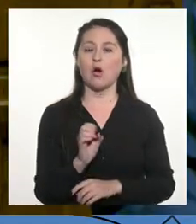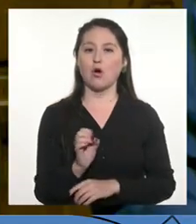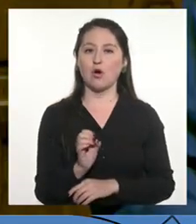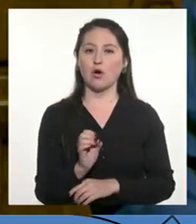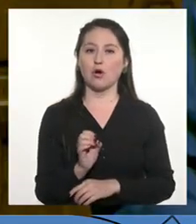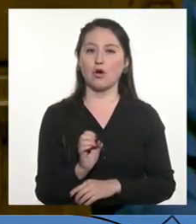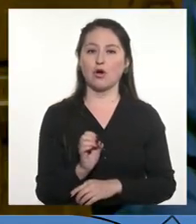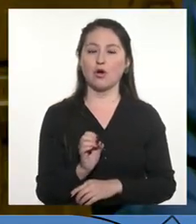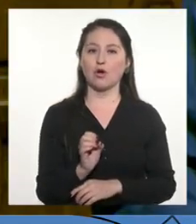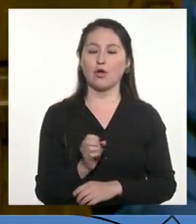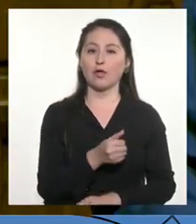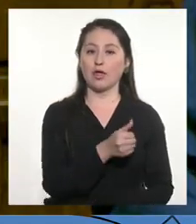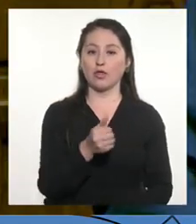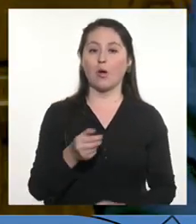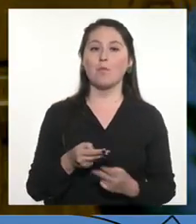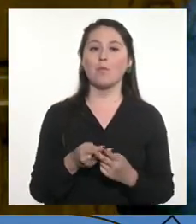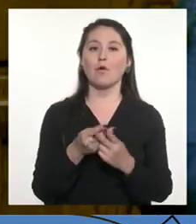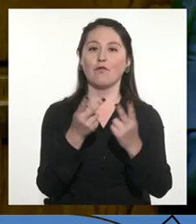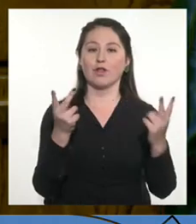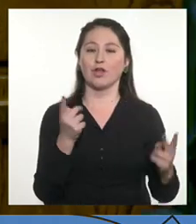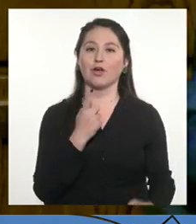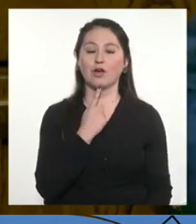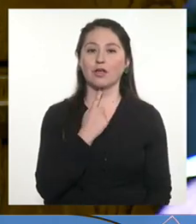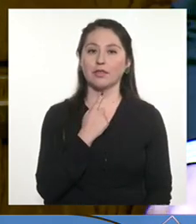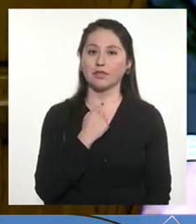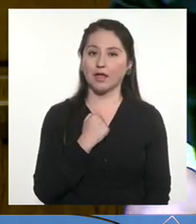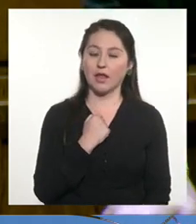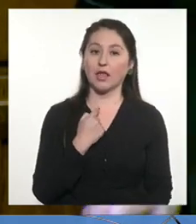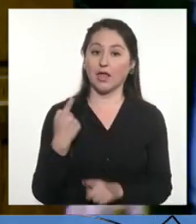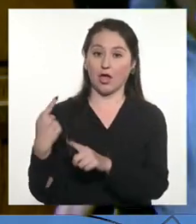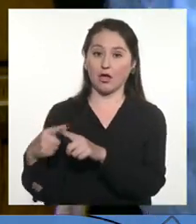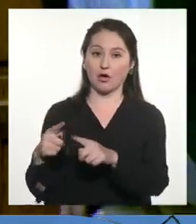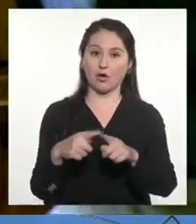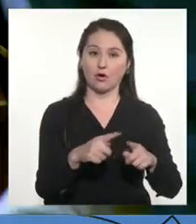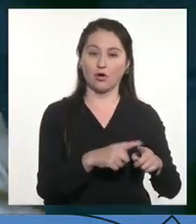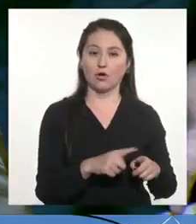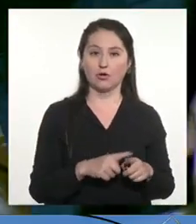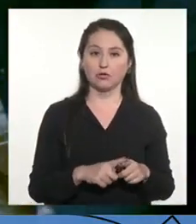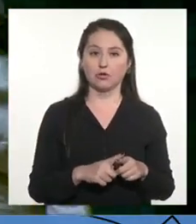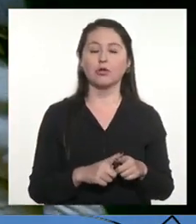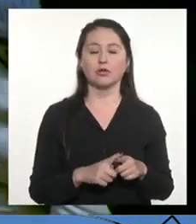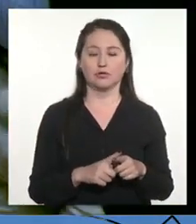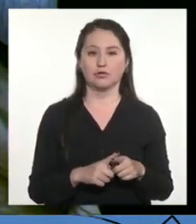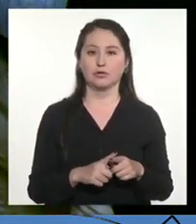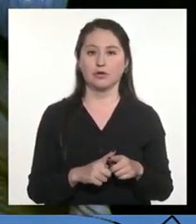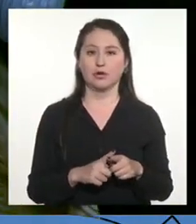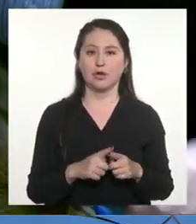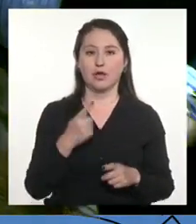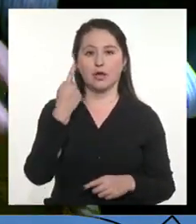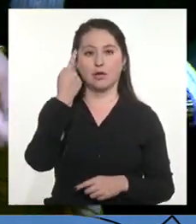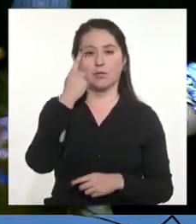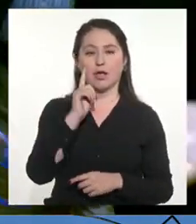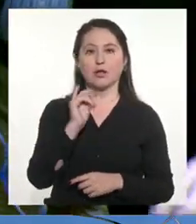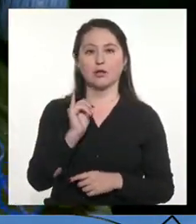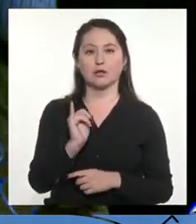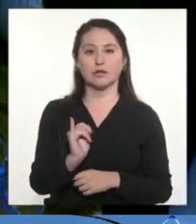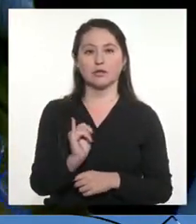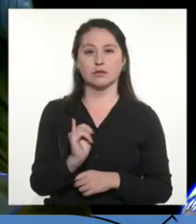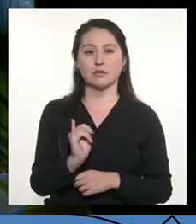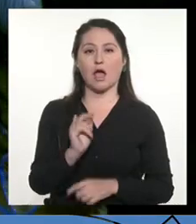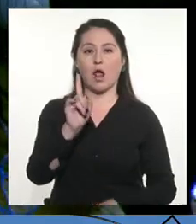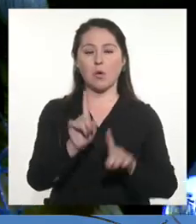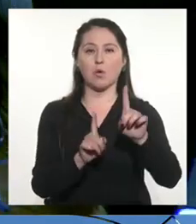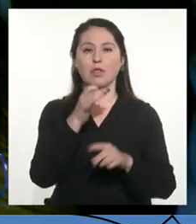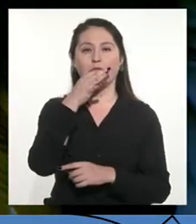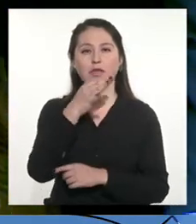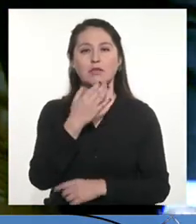interés público que yo otros y algunos podrán catalogarlo de relativamente forma como